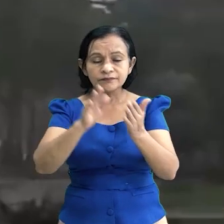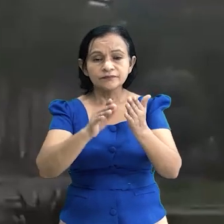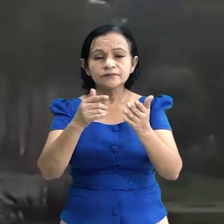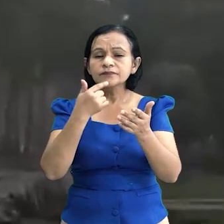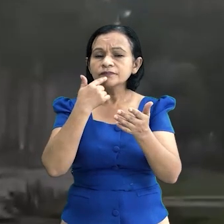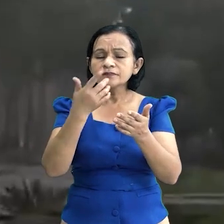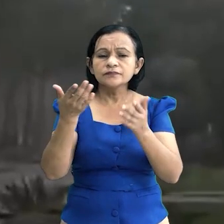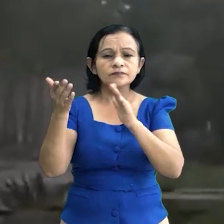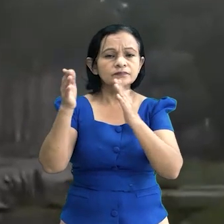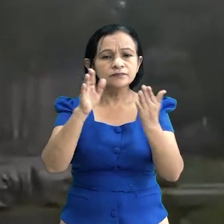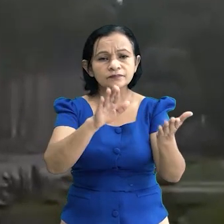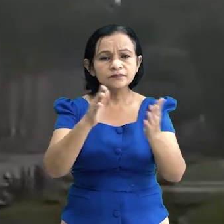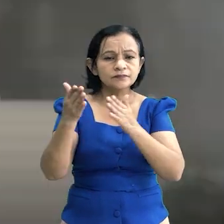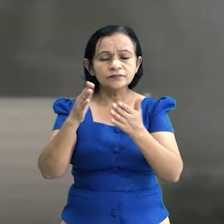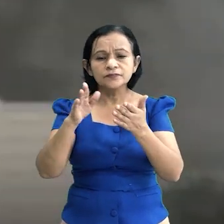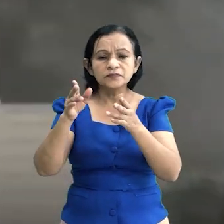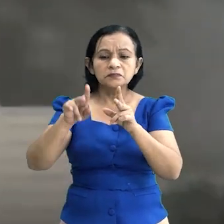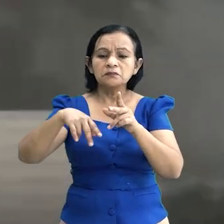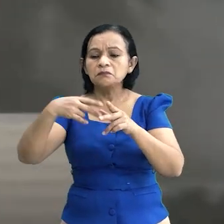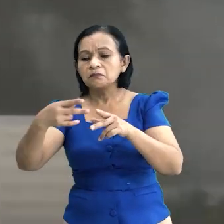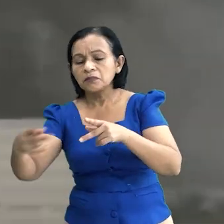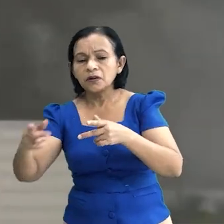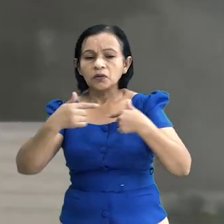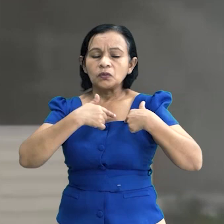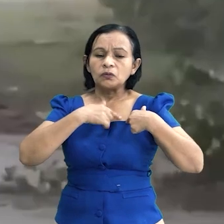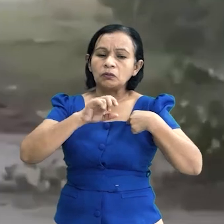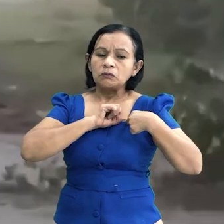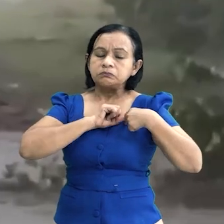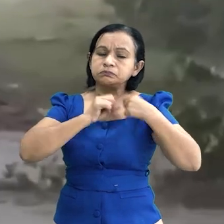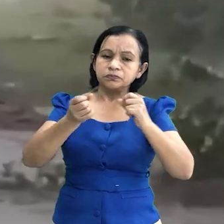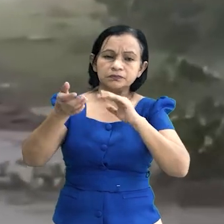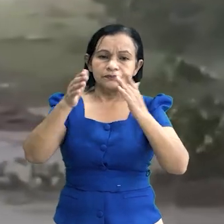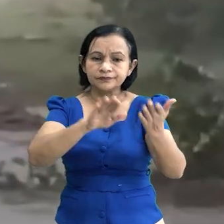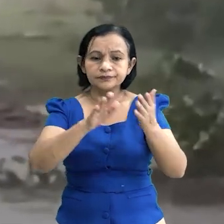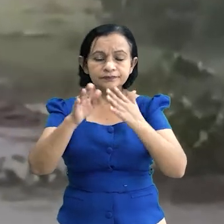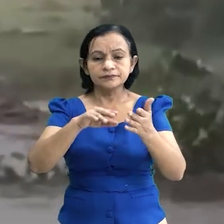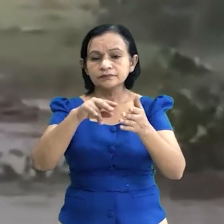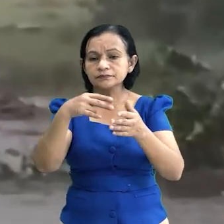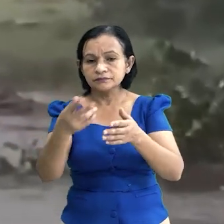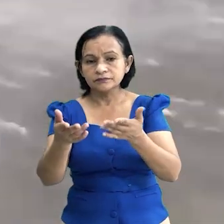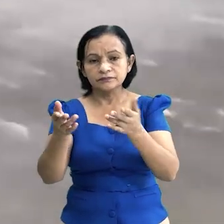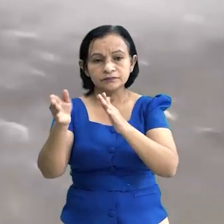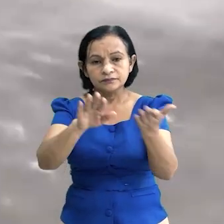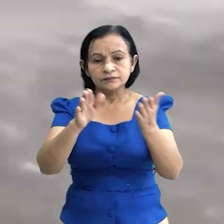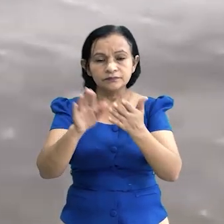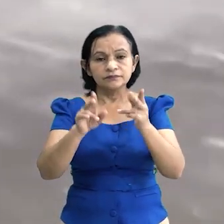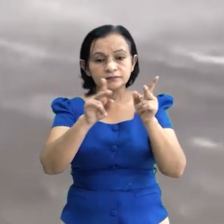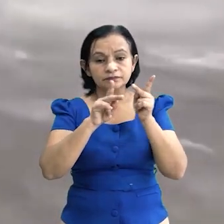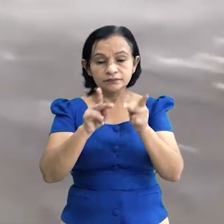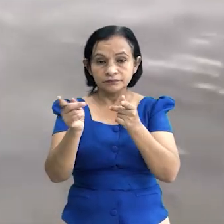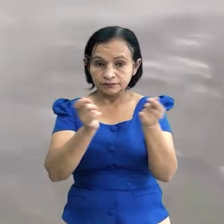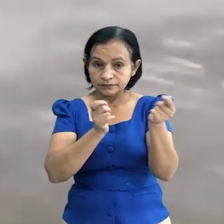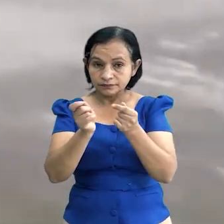principal causa de las muertes han sido ahogamientos o paros cardíacos. En cuanto a la cifra de decesos, el director de la División de Manejo